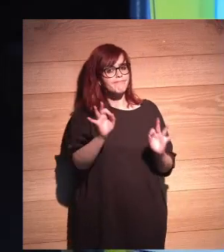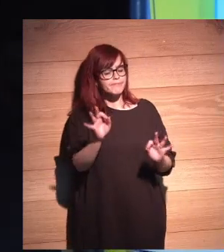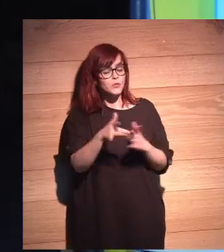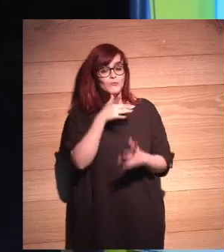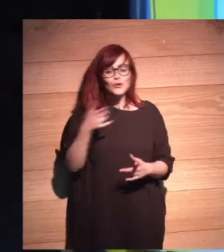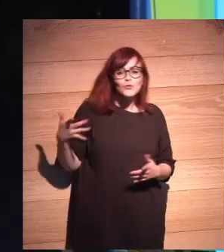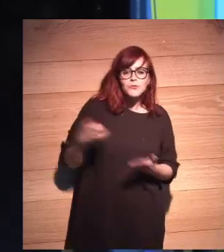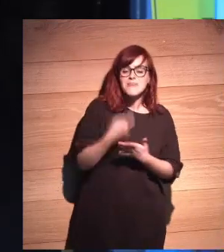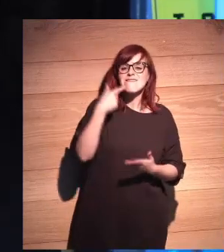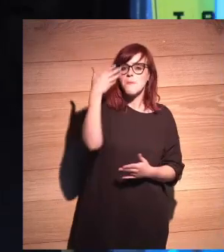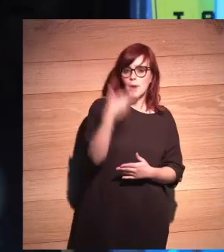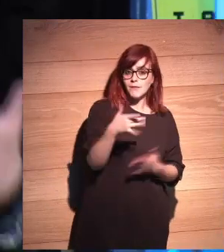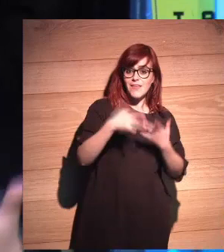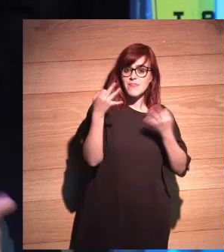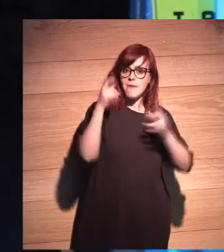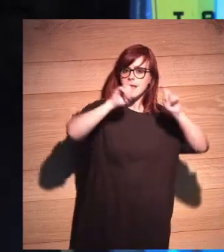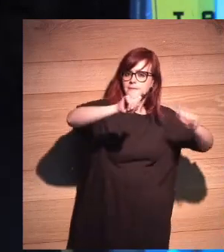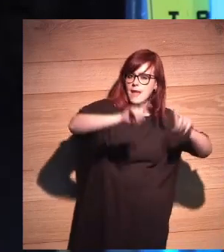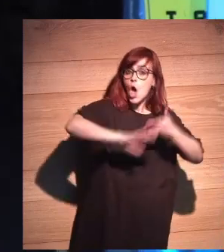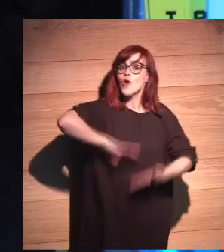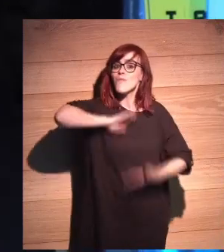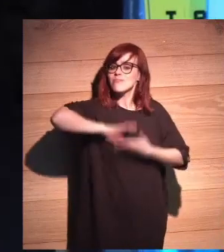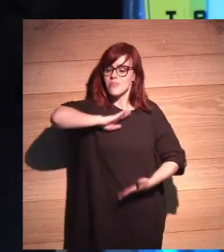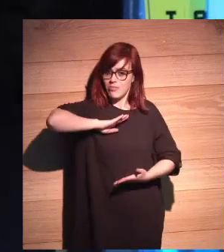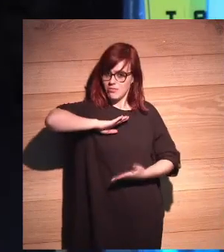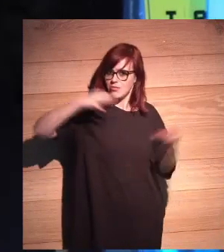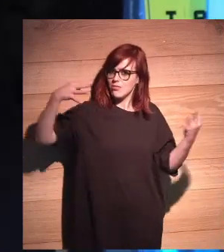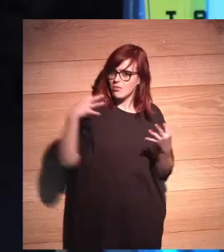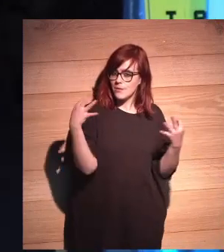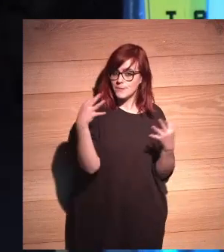de lo importante que es enseñar competencias